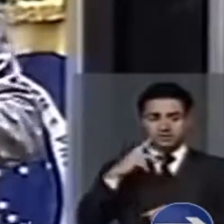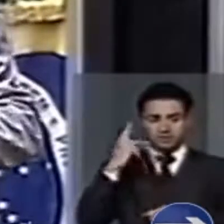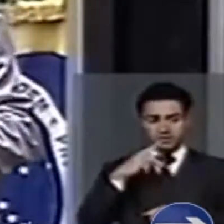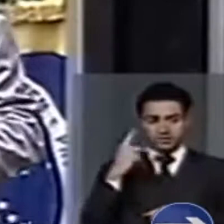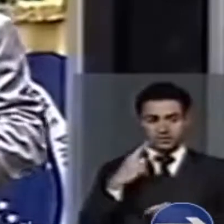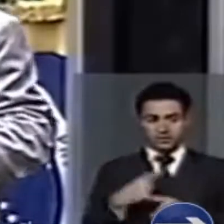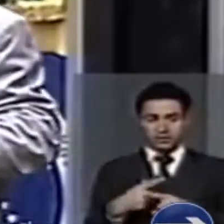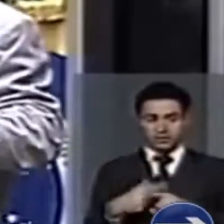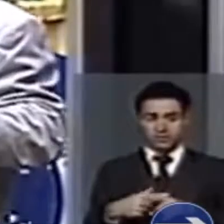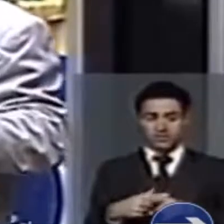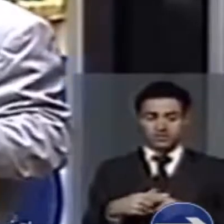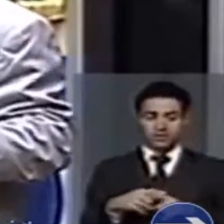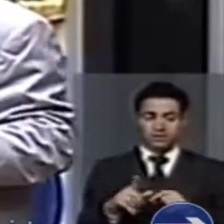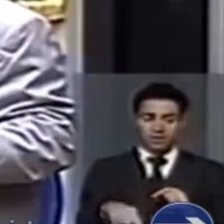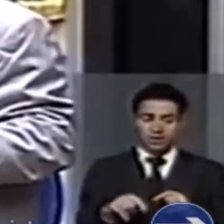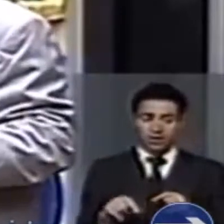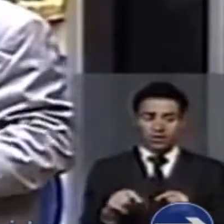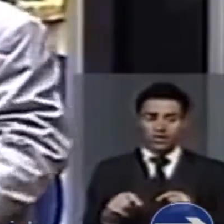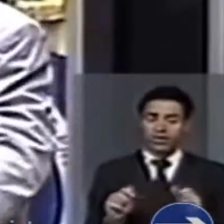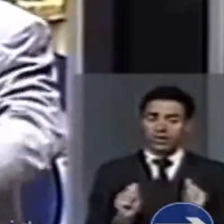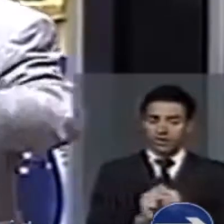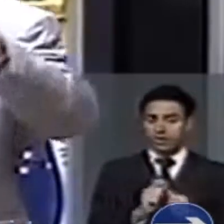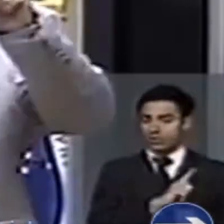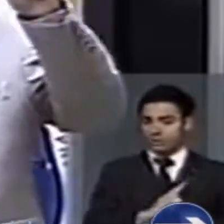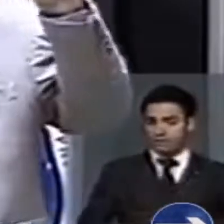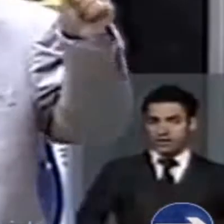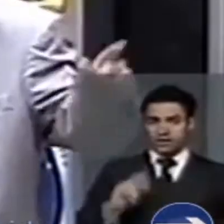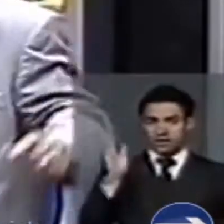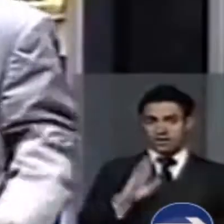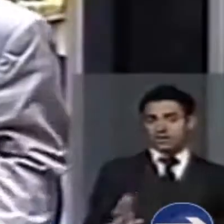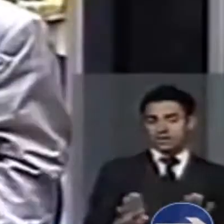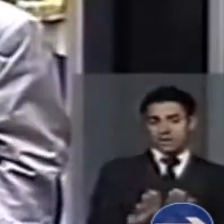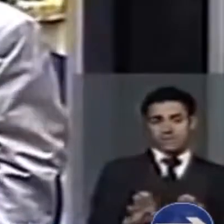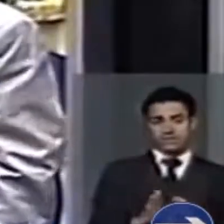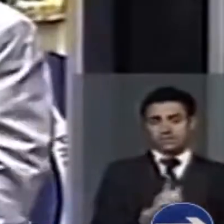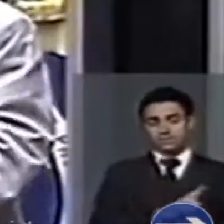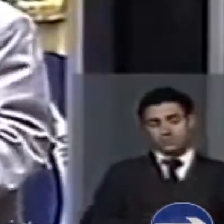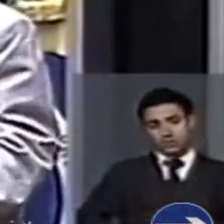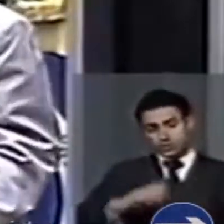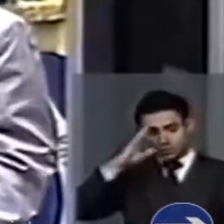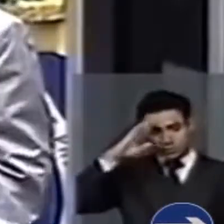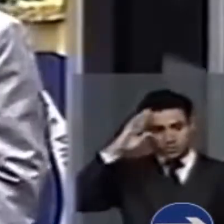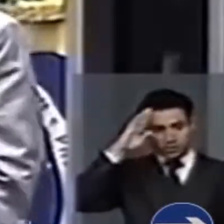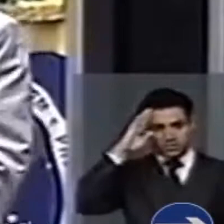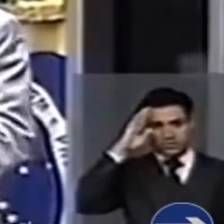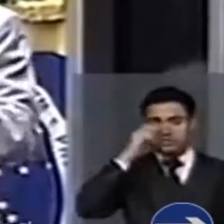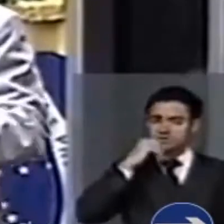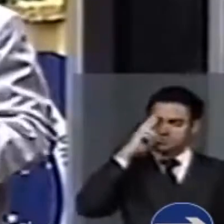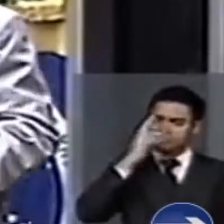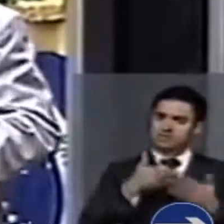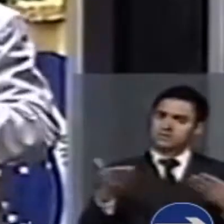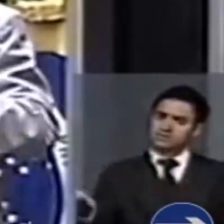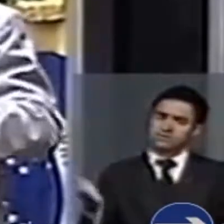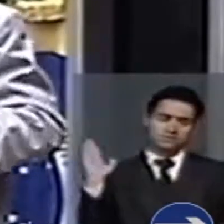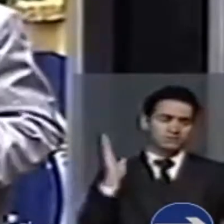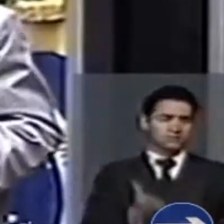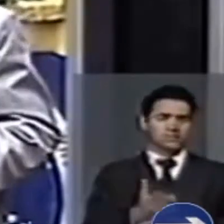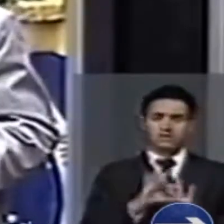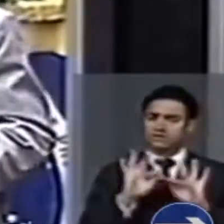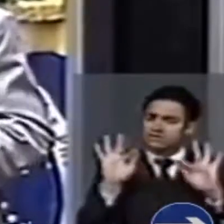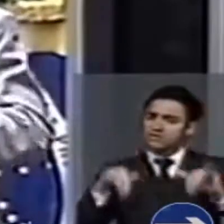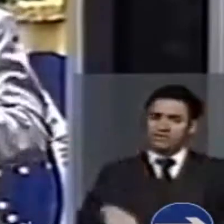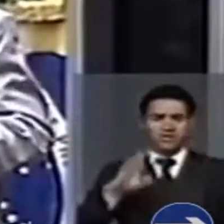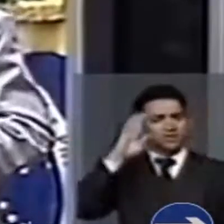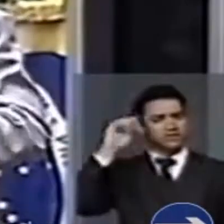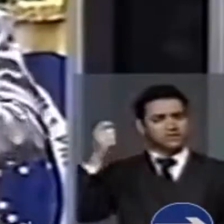un contubernio entre el gobierno de Brasil y el gobierno de Cuba. Señores, basta de